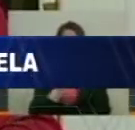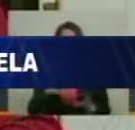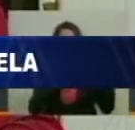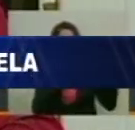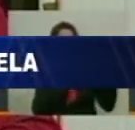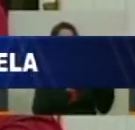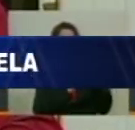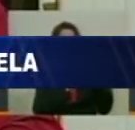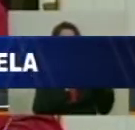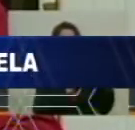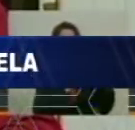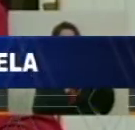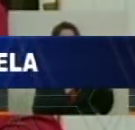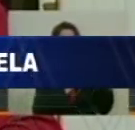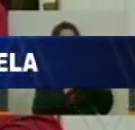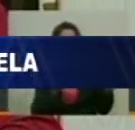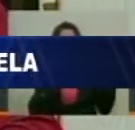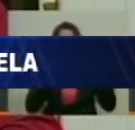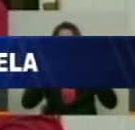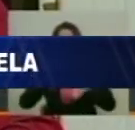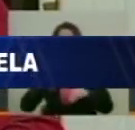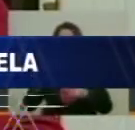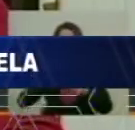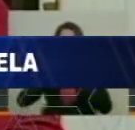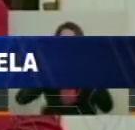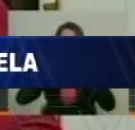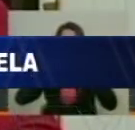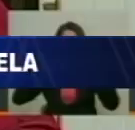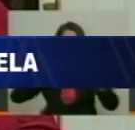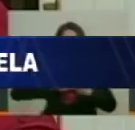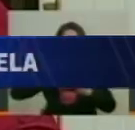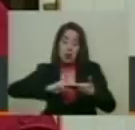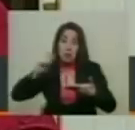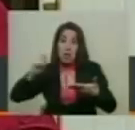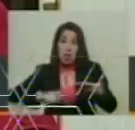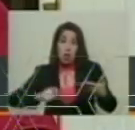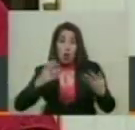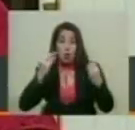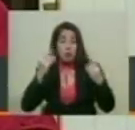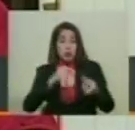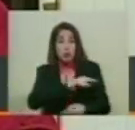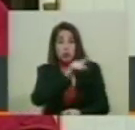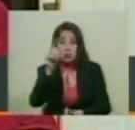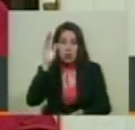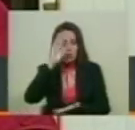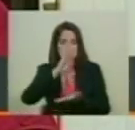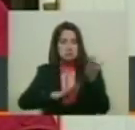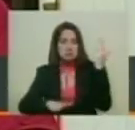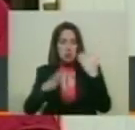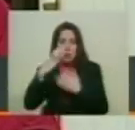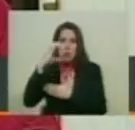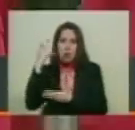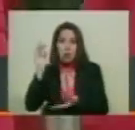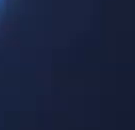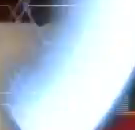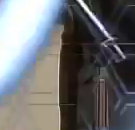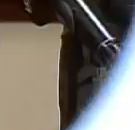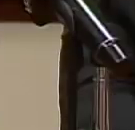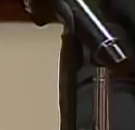Le manifestaron su apoyo. Presidente Nicolás Maduro anunció la naturalización de 10.000 colombianos.